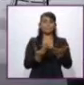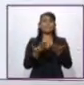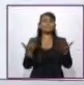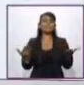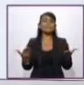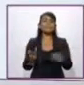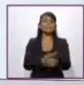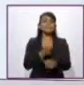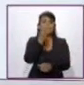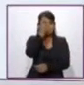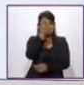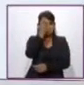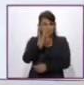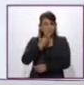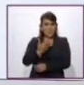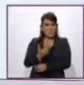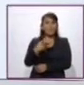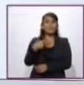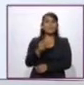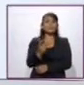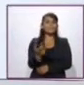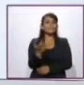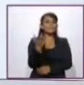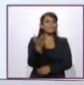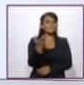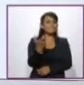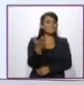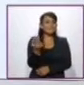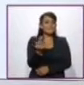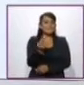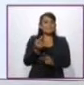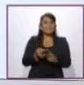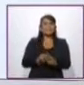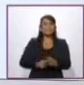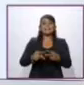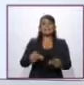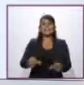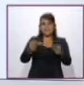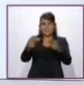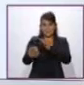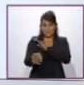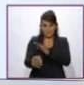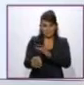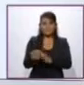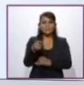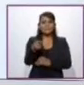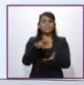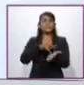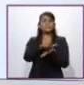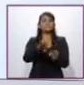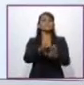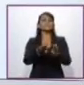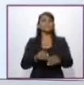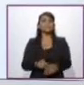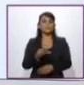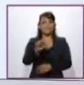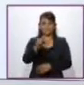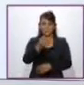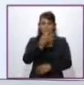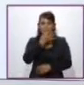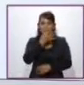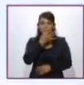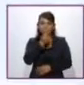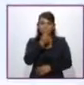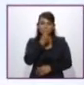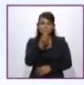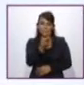y requieren de una inversión económica para poder iniciar su negocio. ¿Cómo los apoyaría? 60 segundos, candidata,